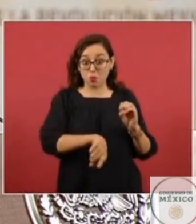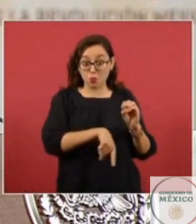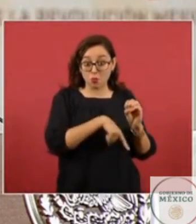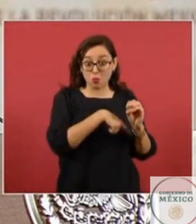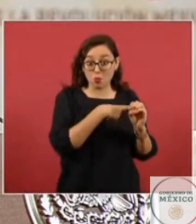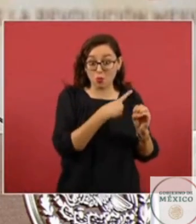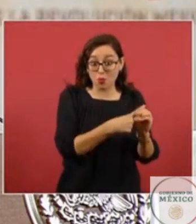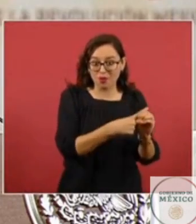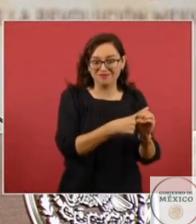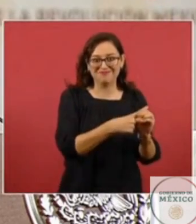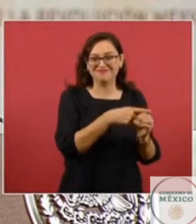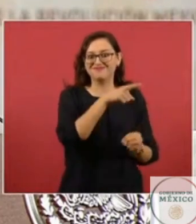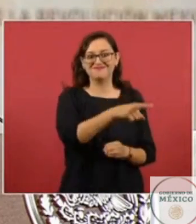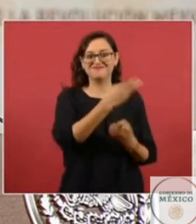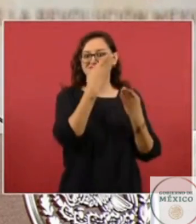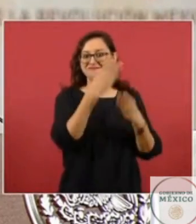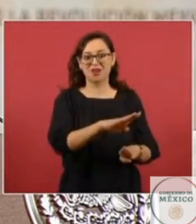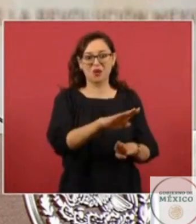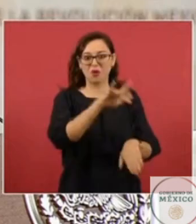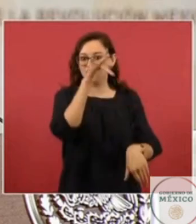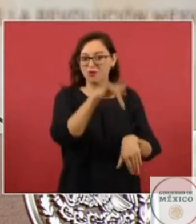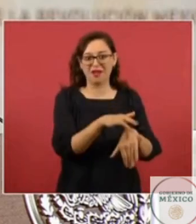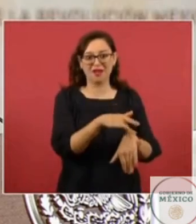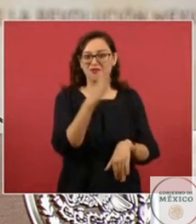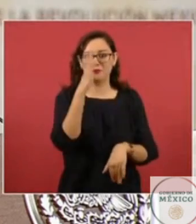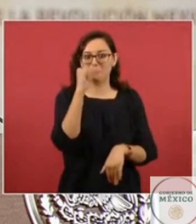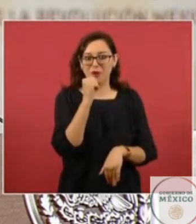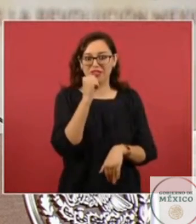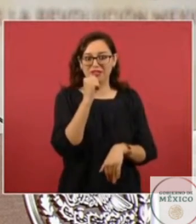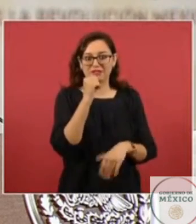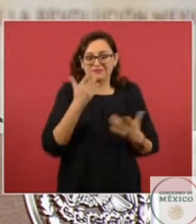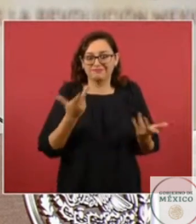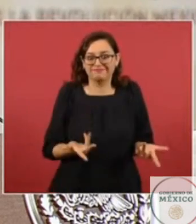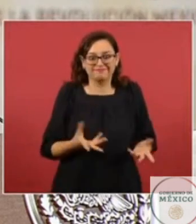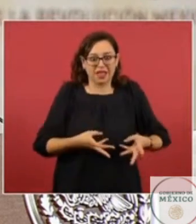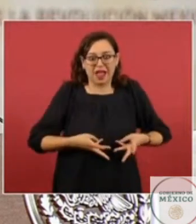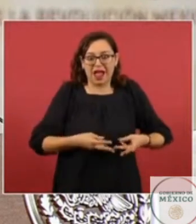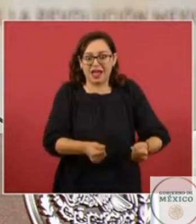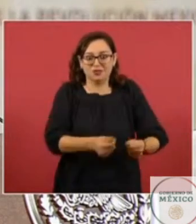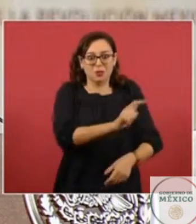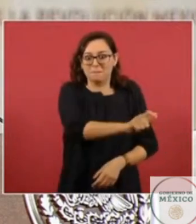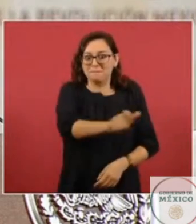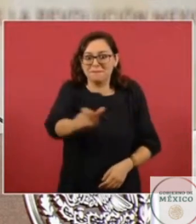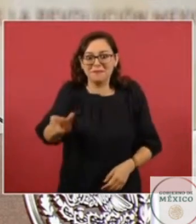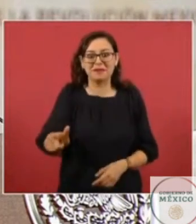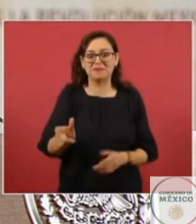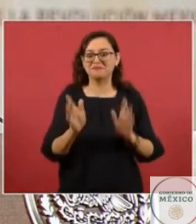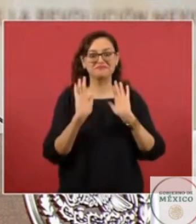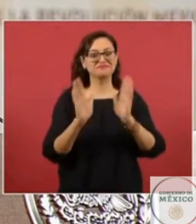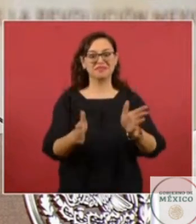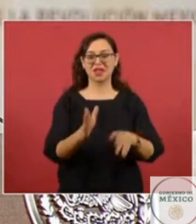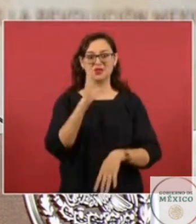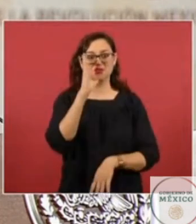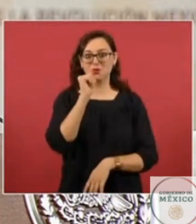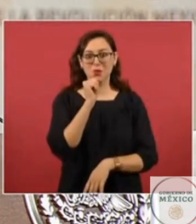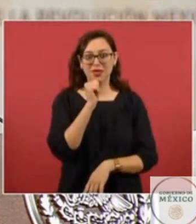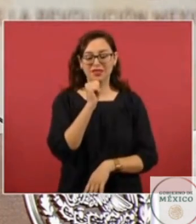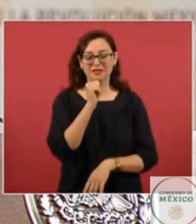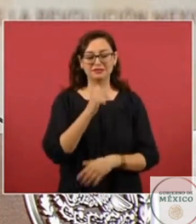otro país, de manera pública, introduce en su lista de personas bloqueadas a